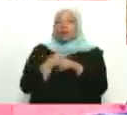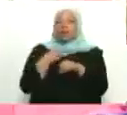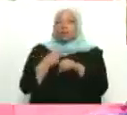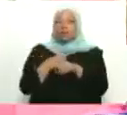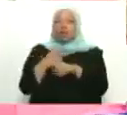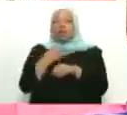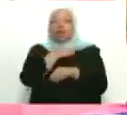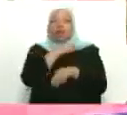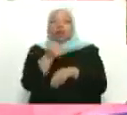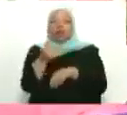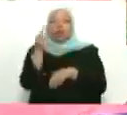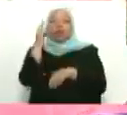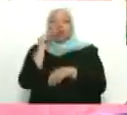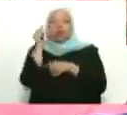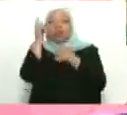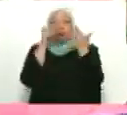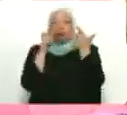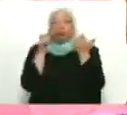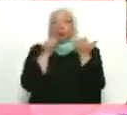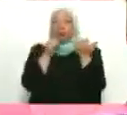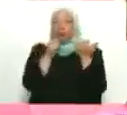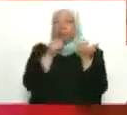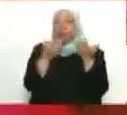a los jefes de VH,